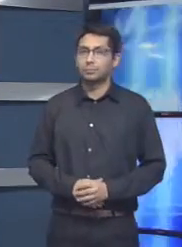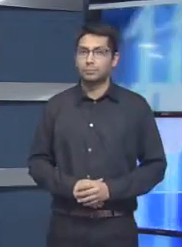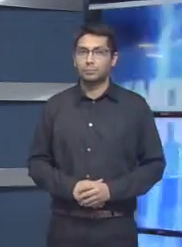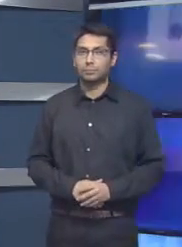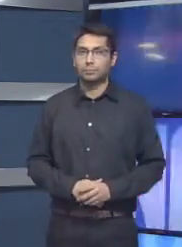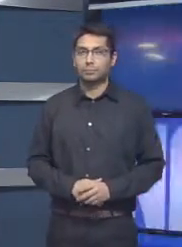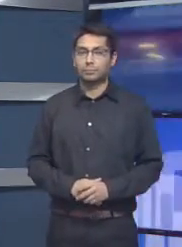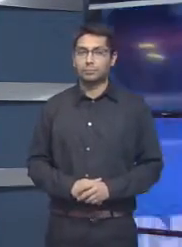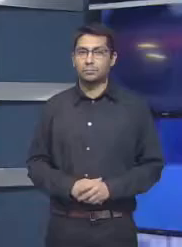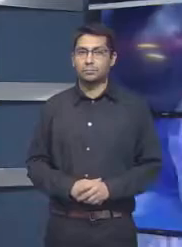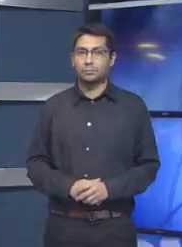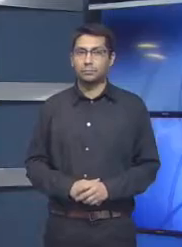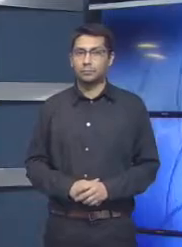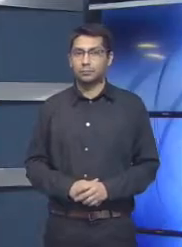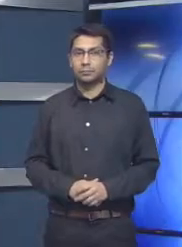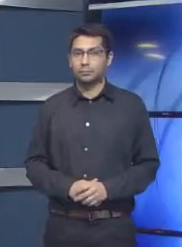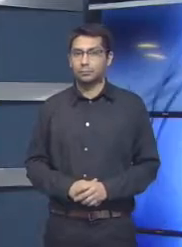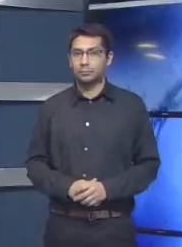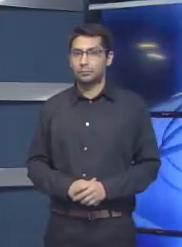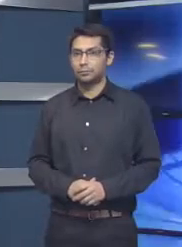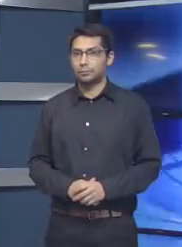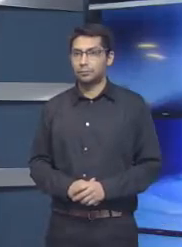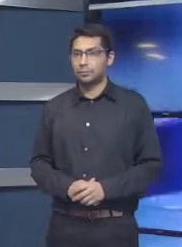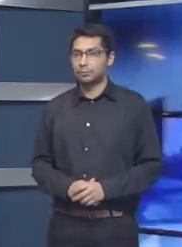¿no? Esto es algo que le favorece